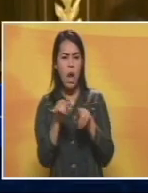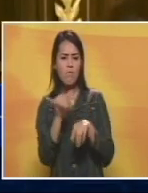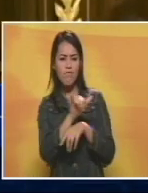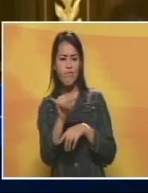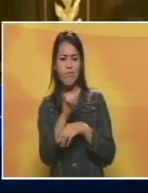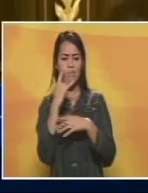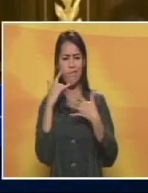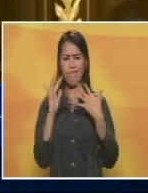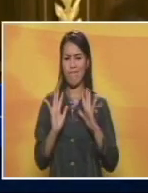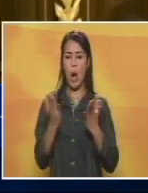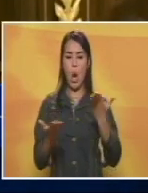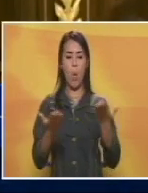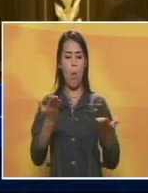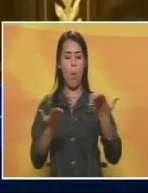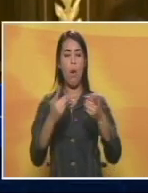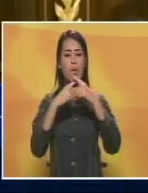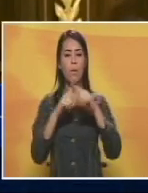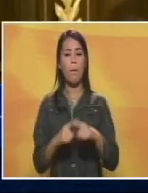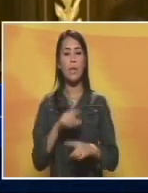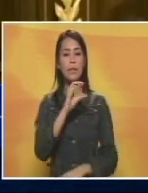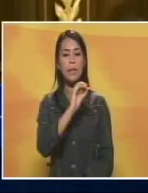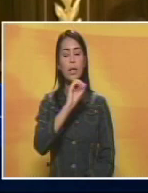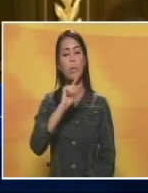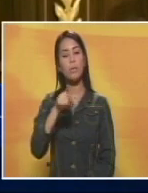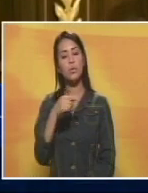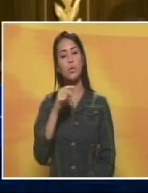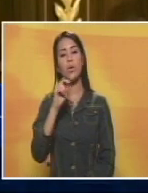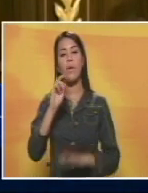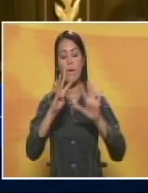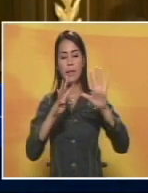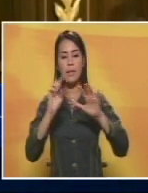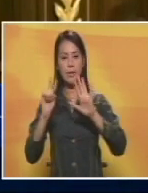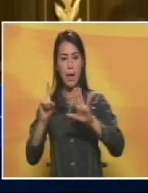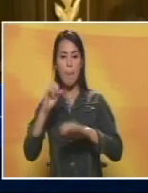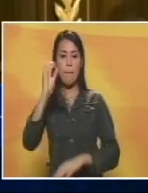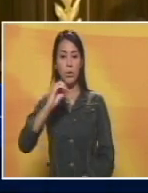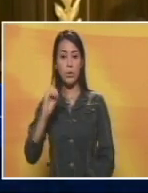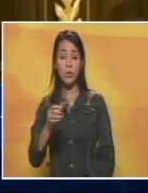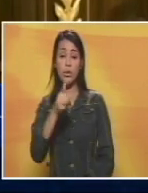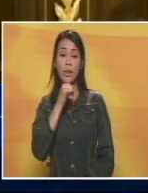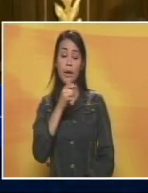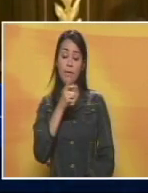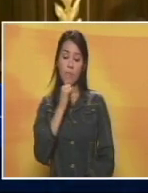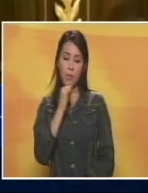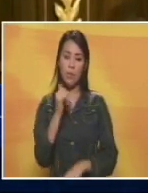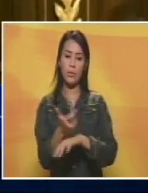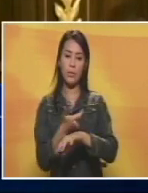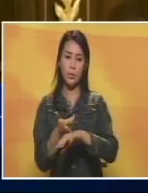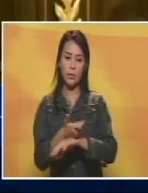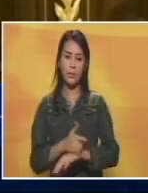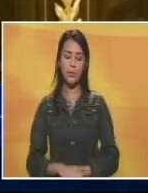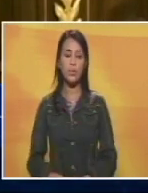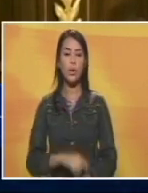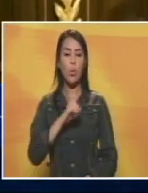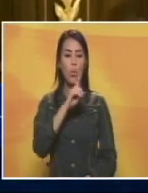en comparación con la cifra de 0.96% que reveló el gobierno. De este modo, 1